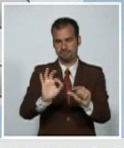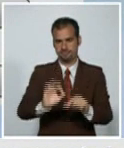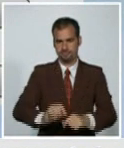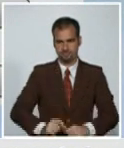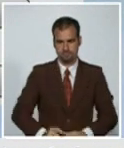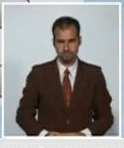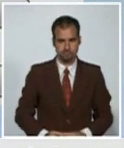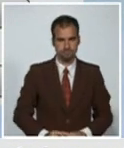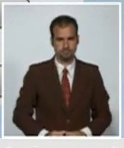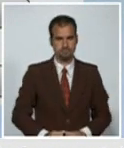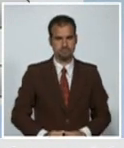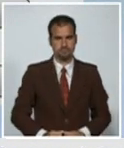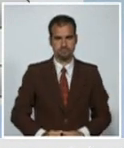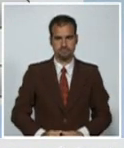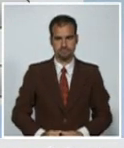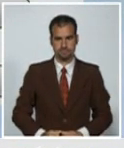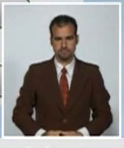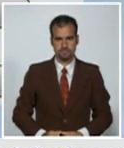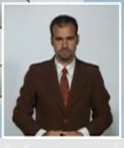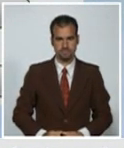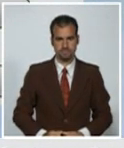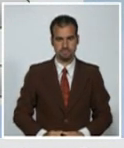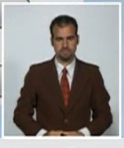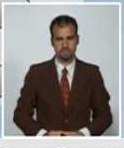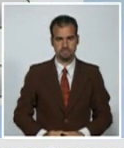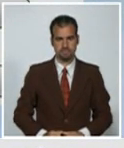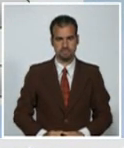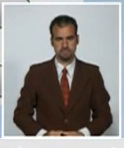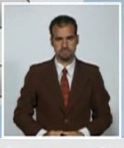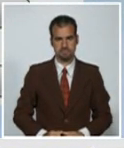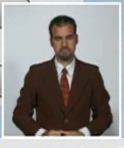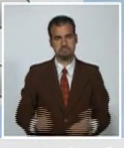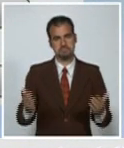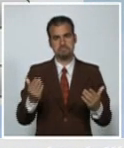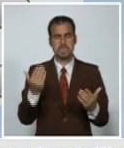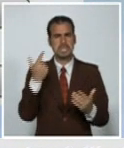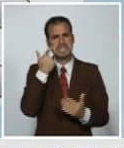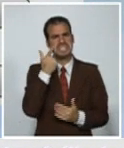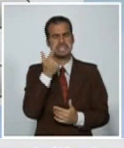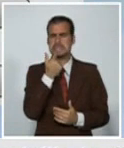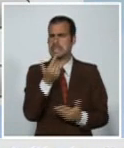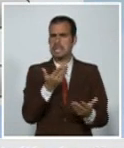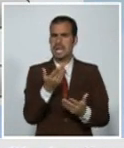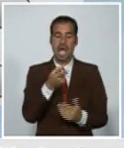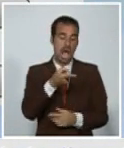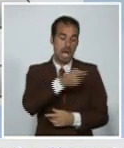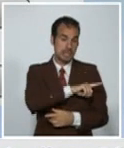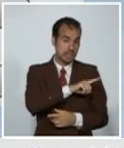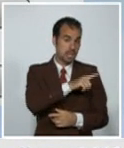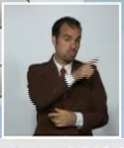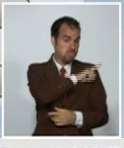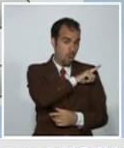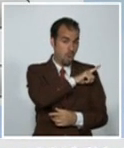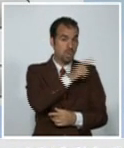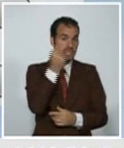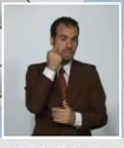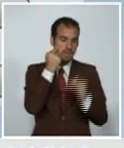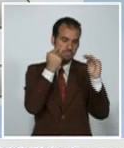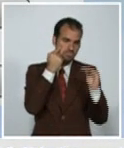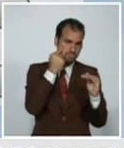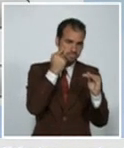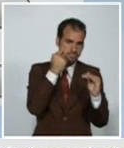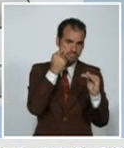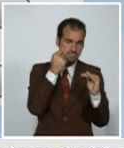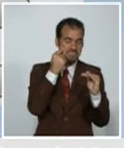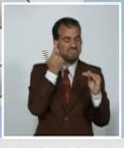COVID-19. Pudiéramos decir que son 31 menos que el día de ayer, pero de todas formas ni